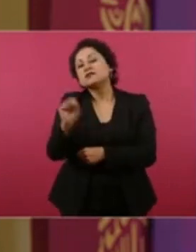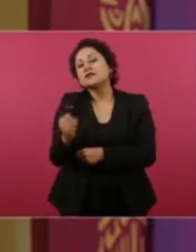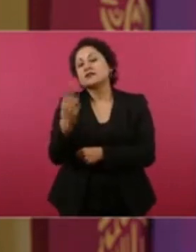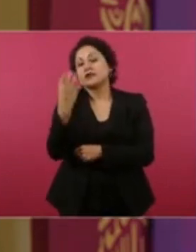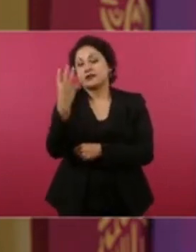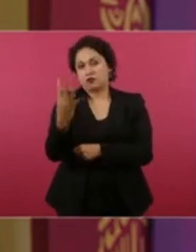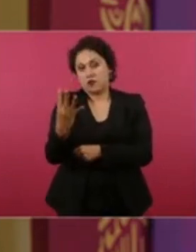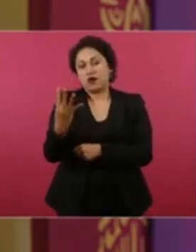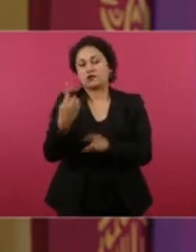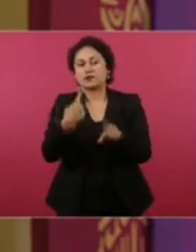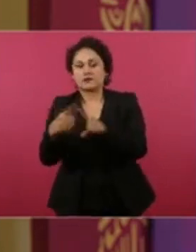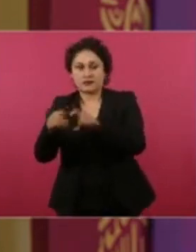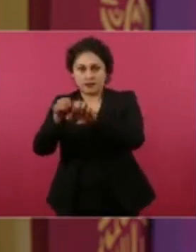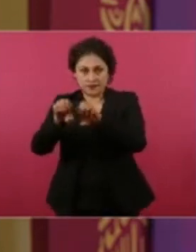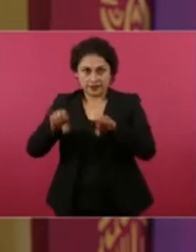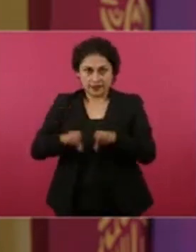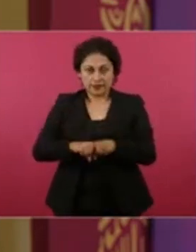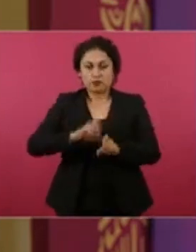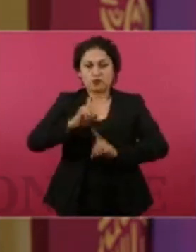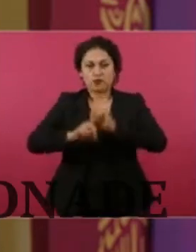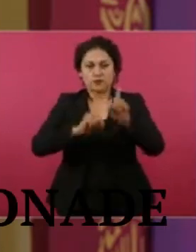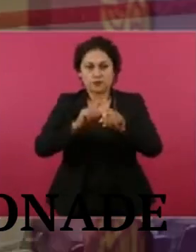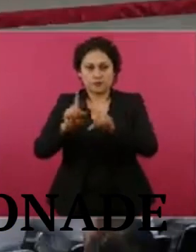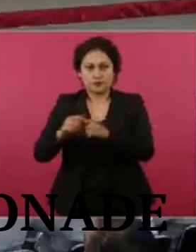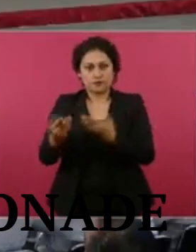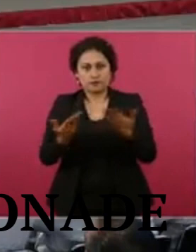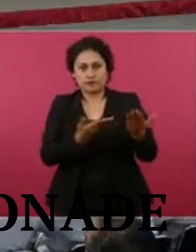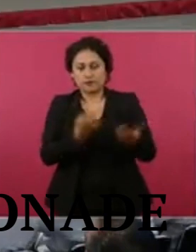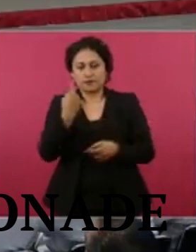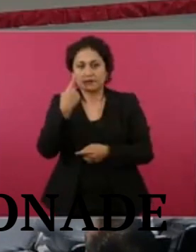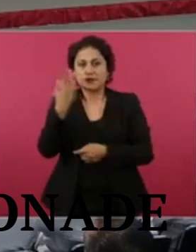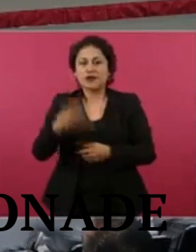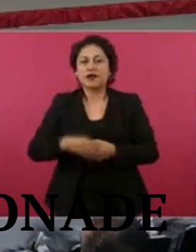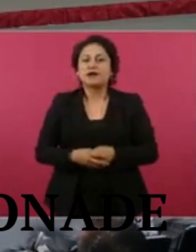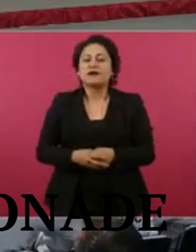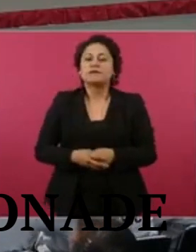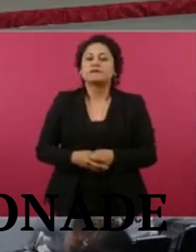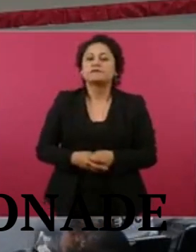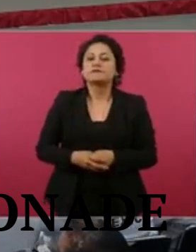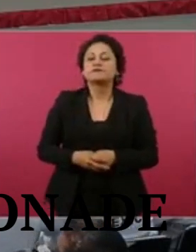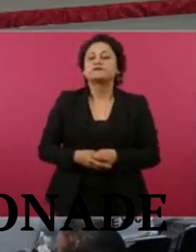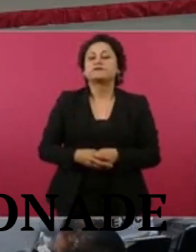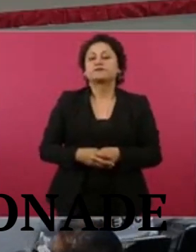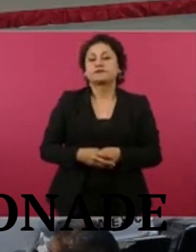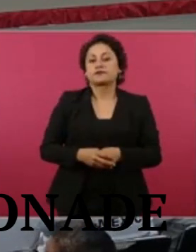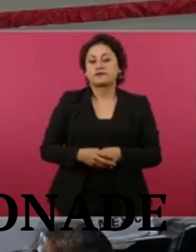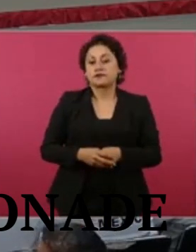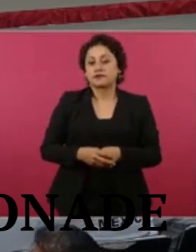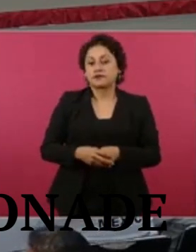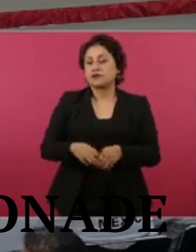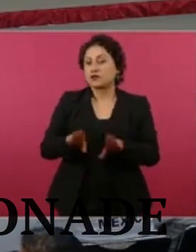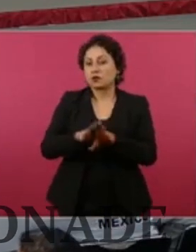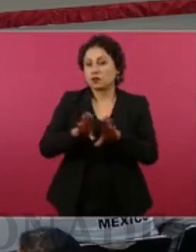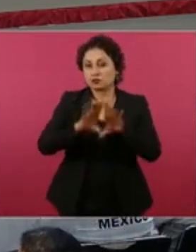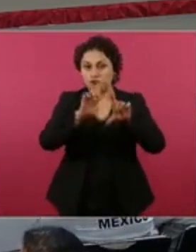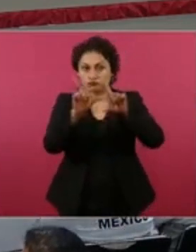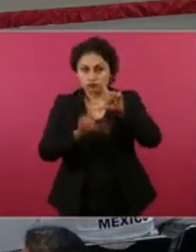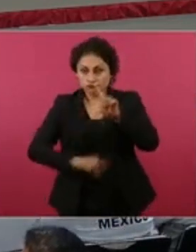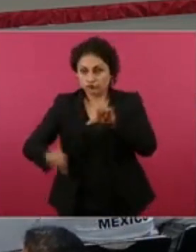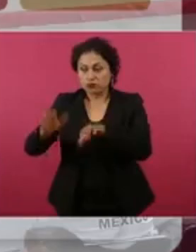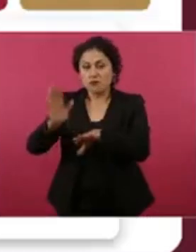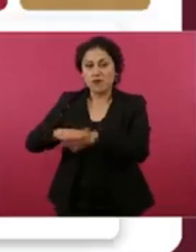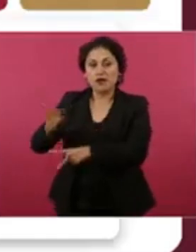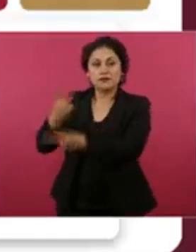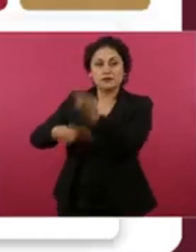equipo multidisciplinario. La siguiente, por favor. La demografía de los atletas participantes, el mayor número fue del estado de Nuevo